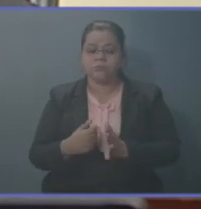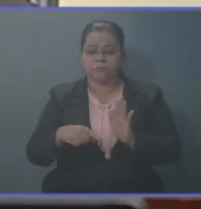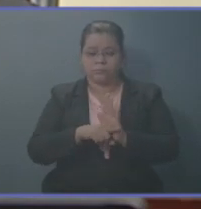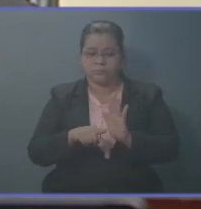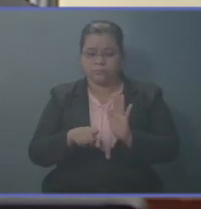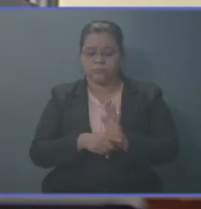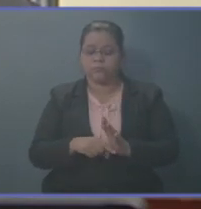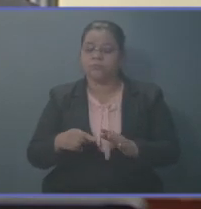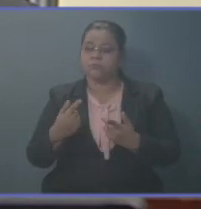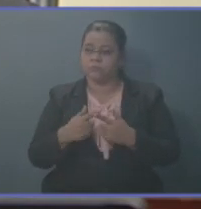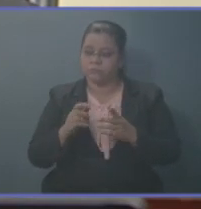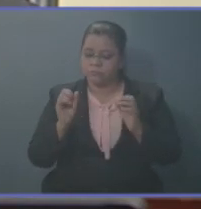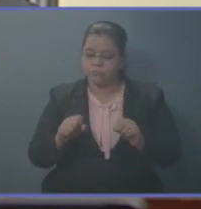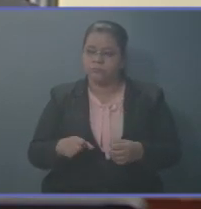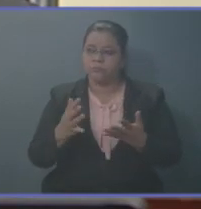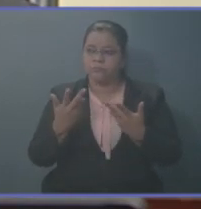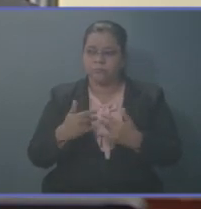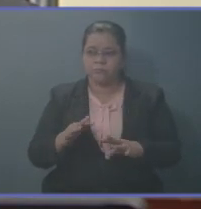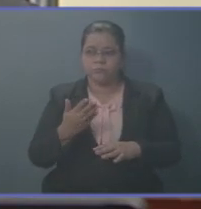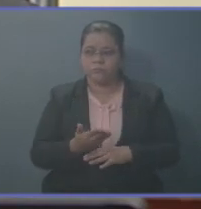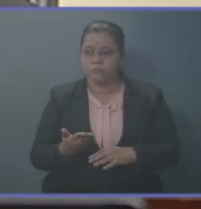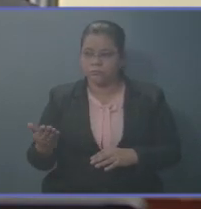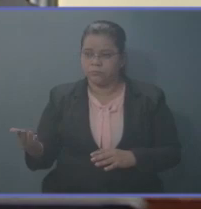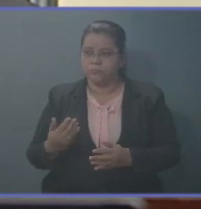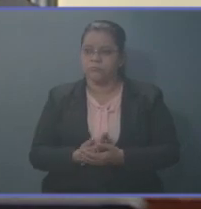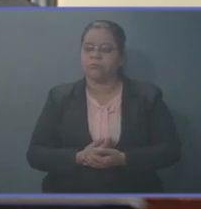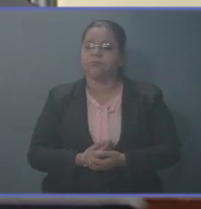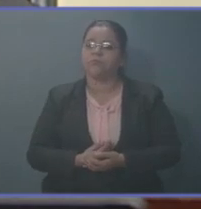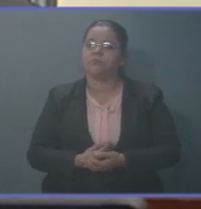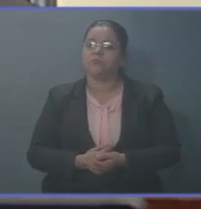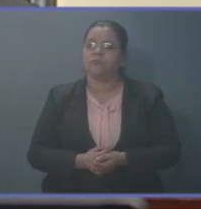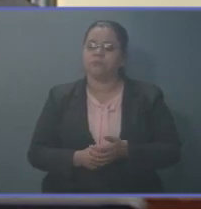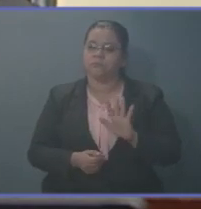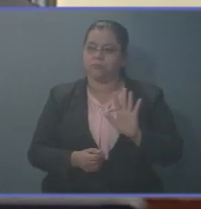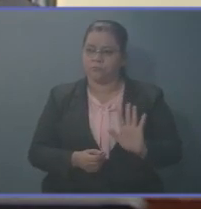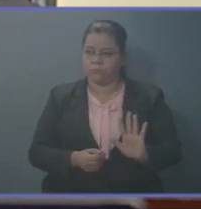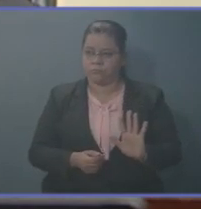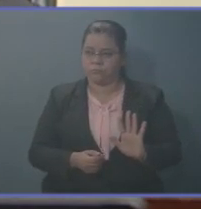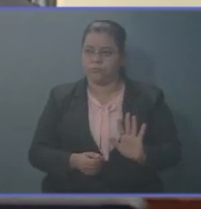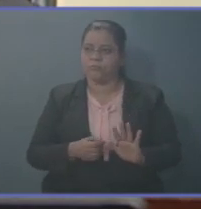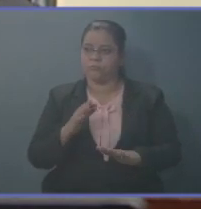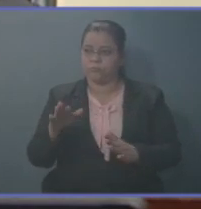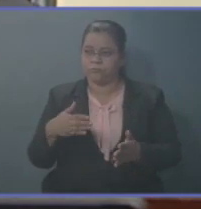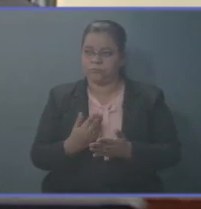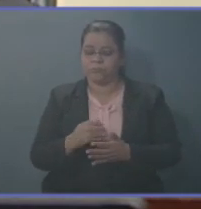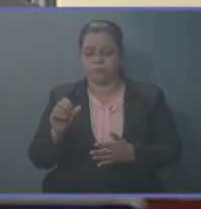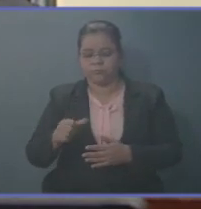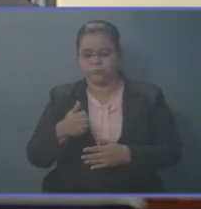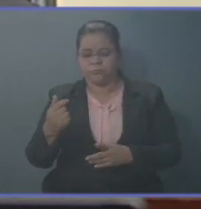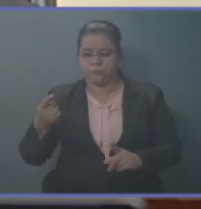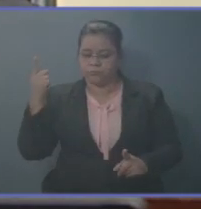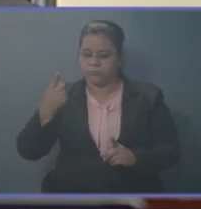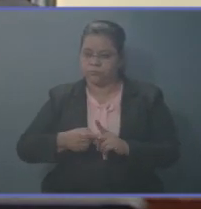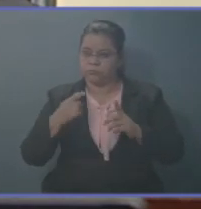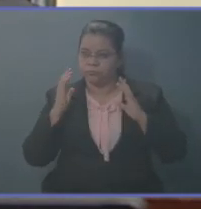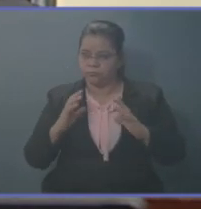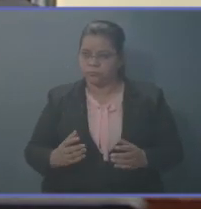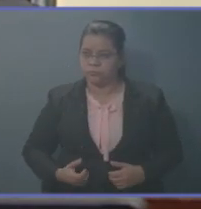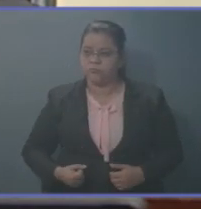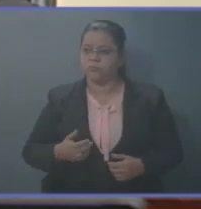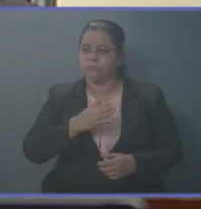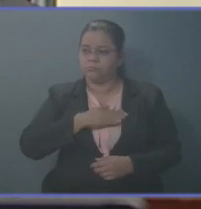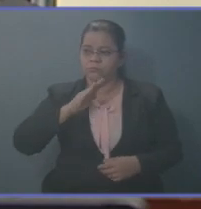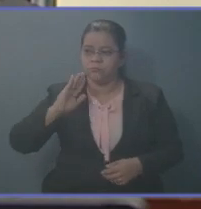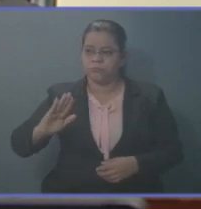eviten la comisión de cualquier acto que provoque su menoscabo. Romanos 5, que otra obligación por parte del Estado es el cumplimiento del